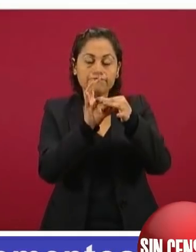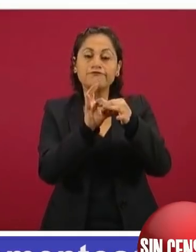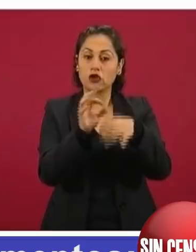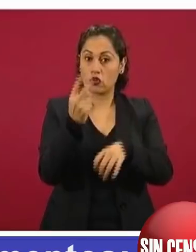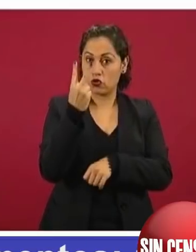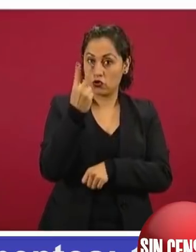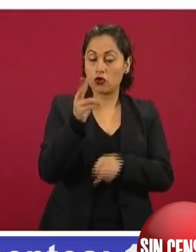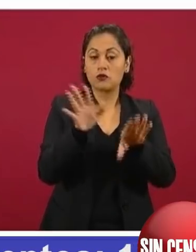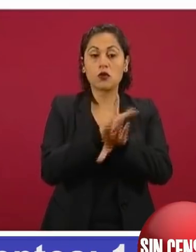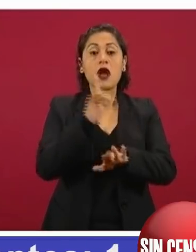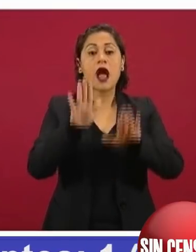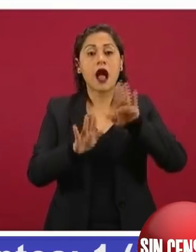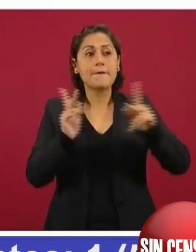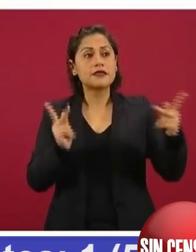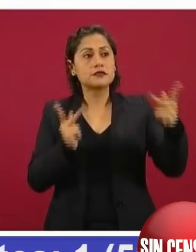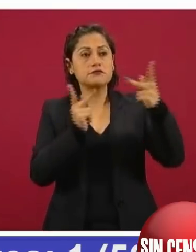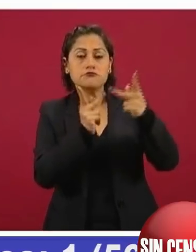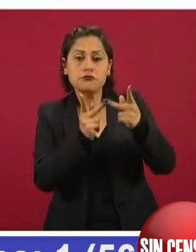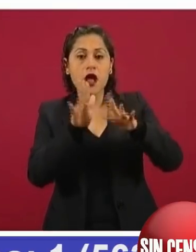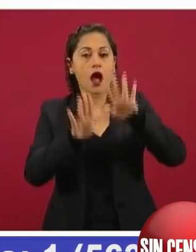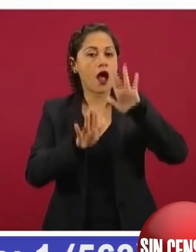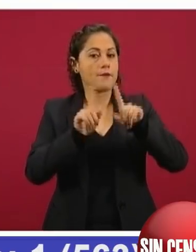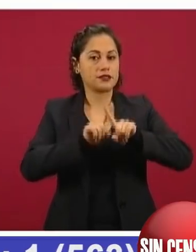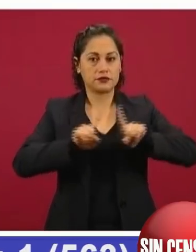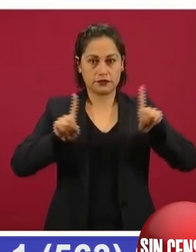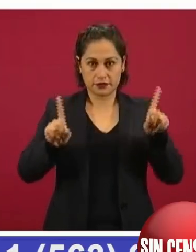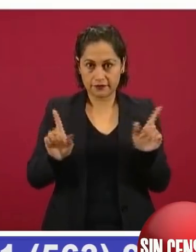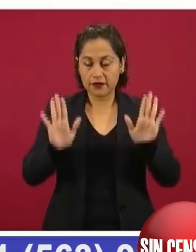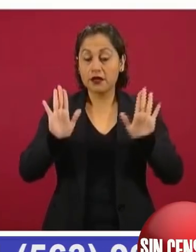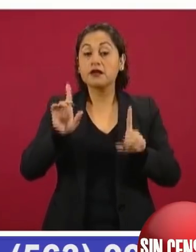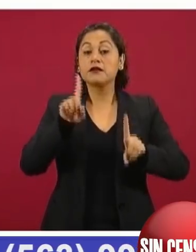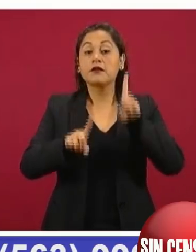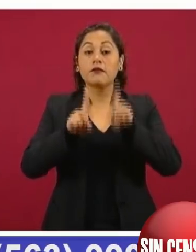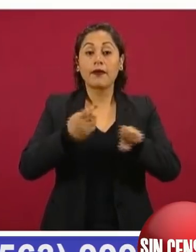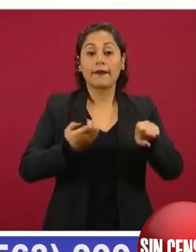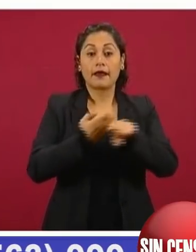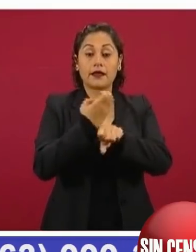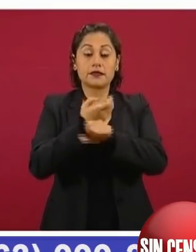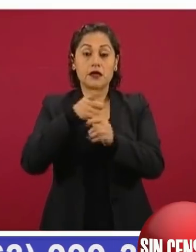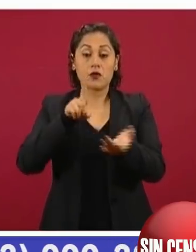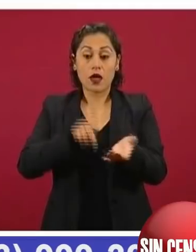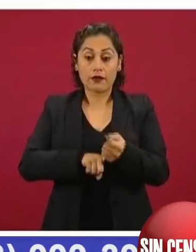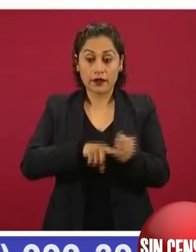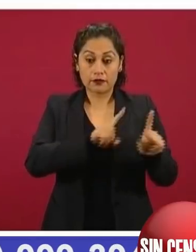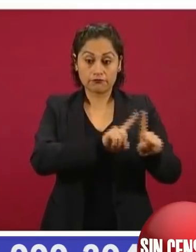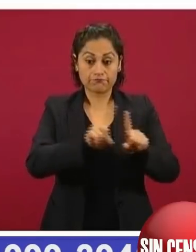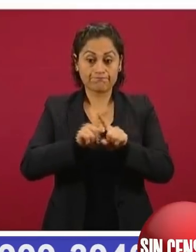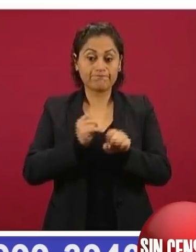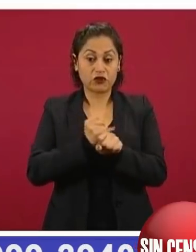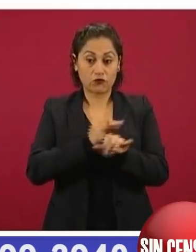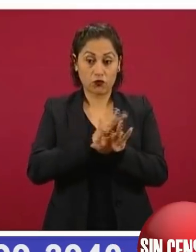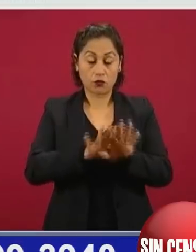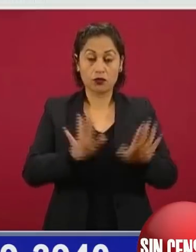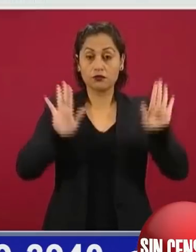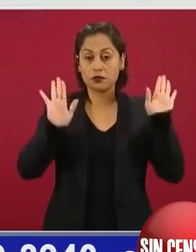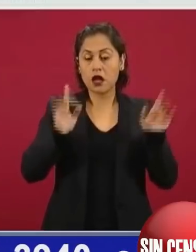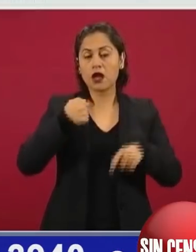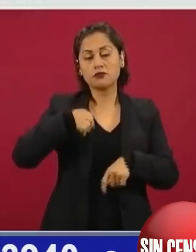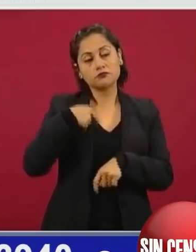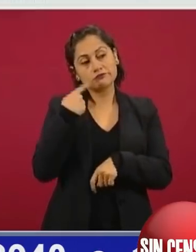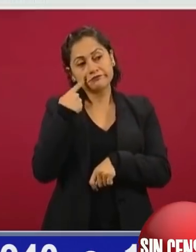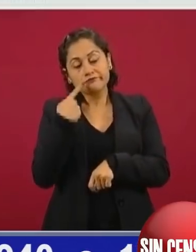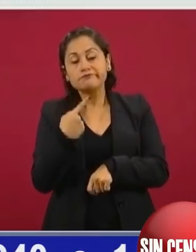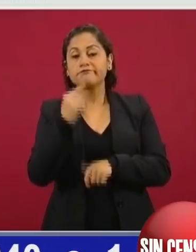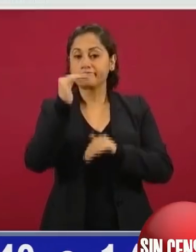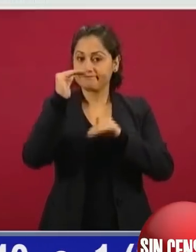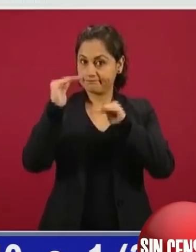es coincidente, aunque en su mayoría en los estados que van en descenso sí vemos que ambas han descendido de manera consistente.